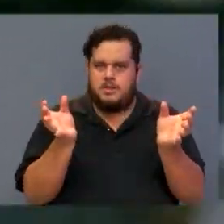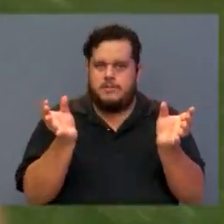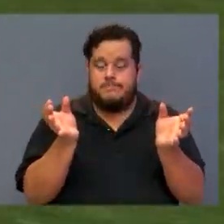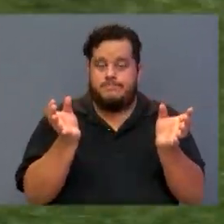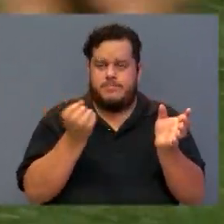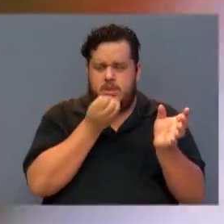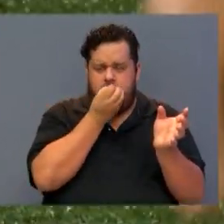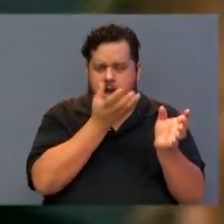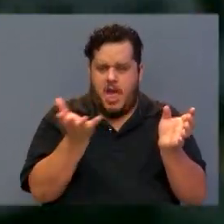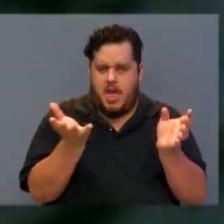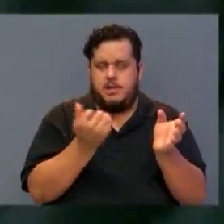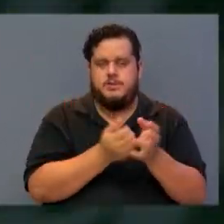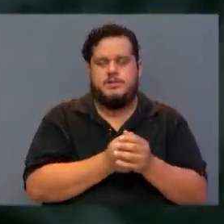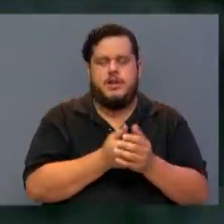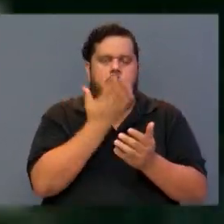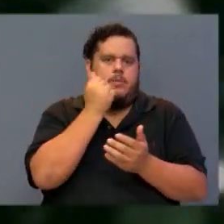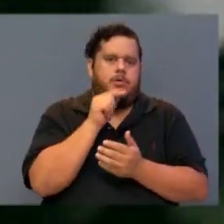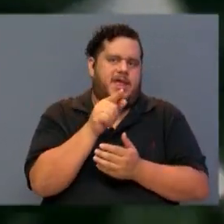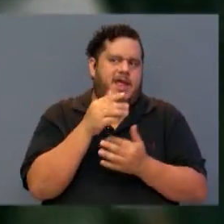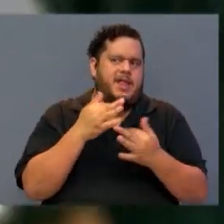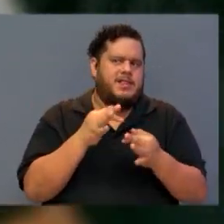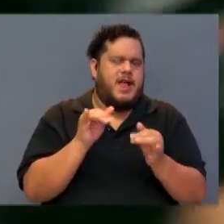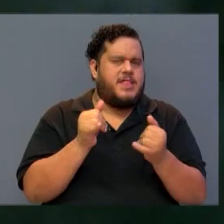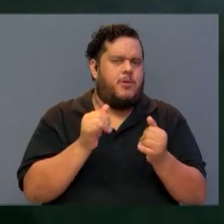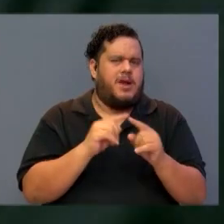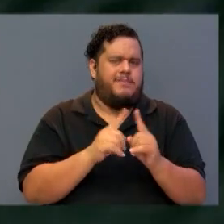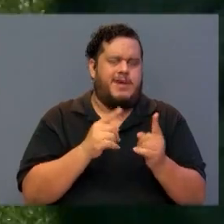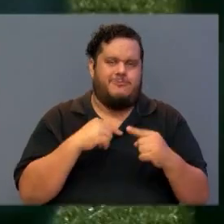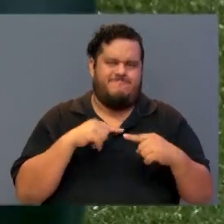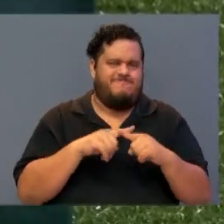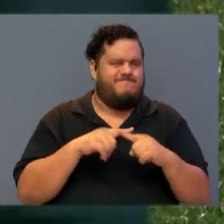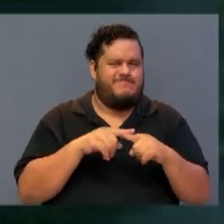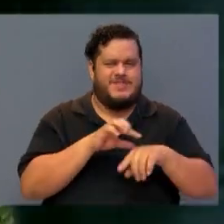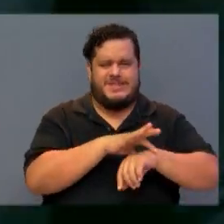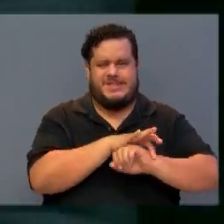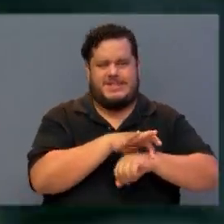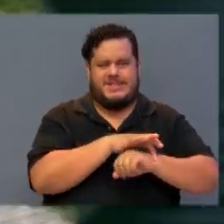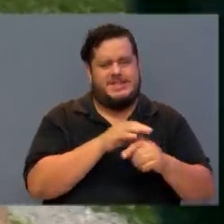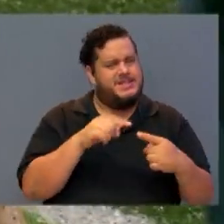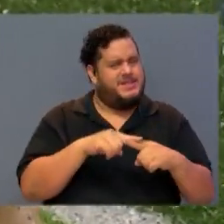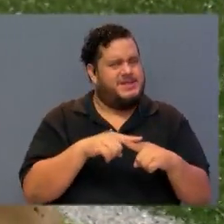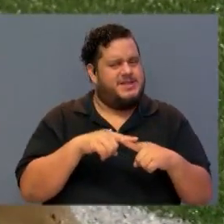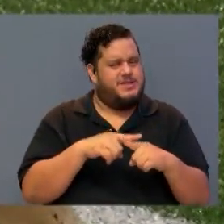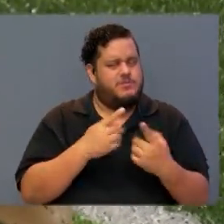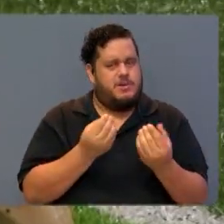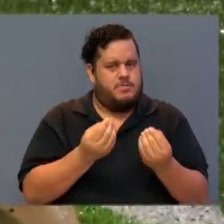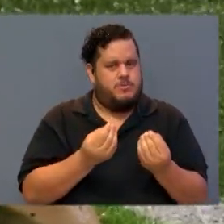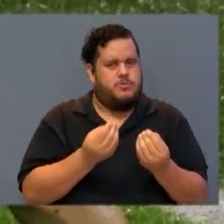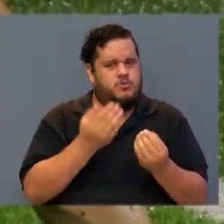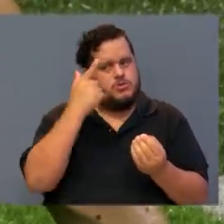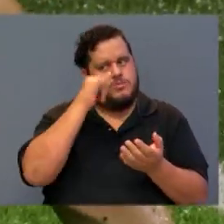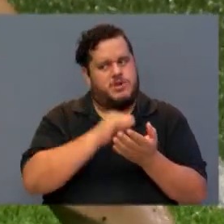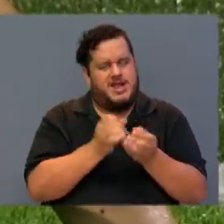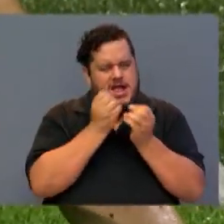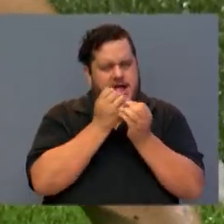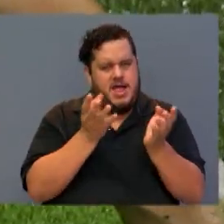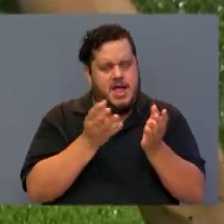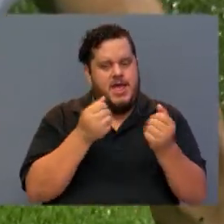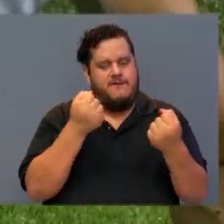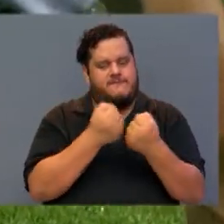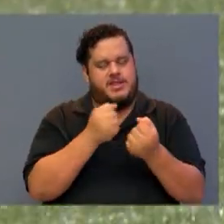porque él intenta jugar, él intenta seguir jugando en el partido frente al equipo de San